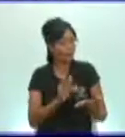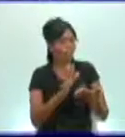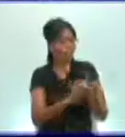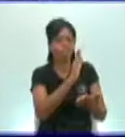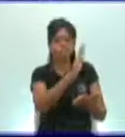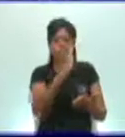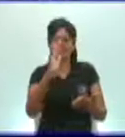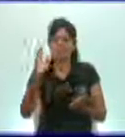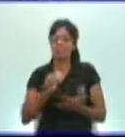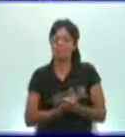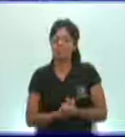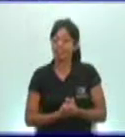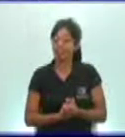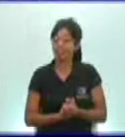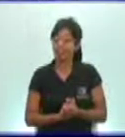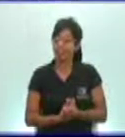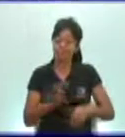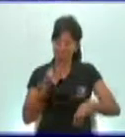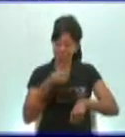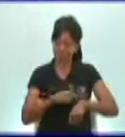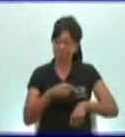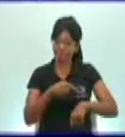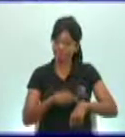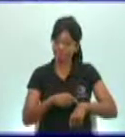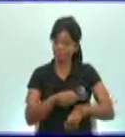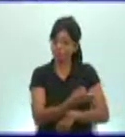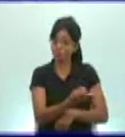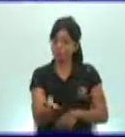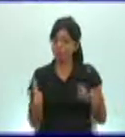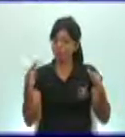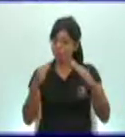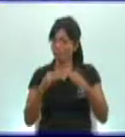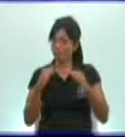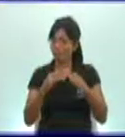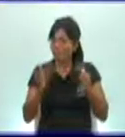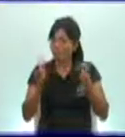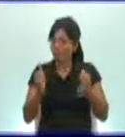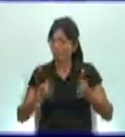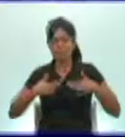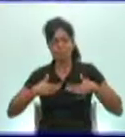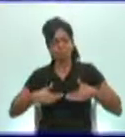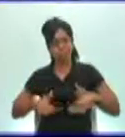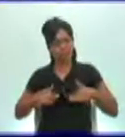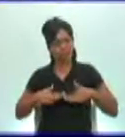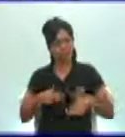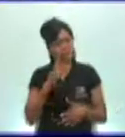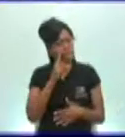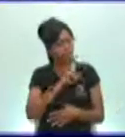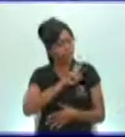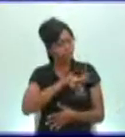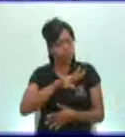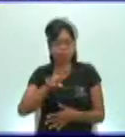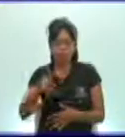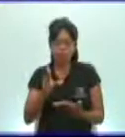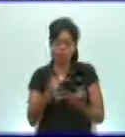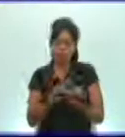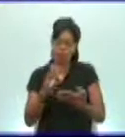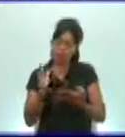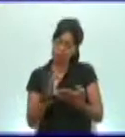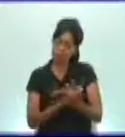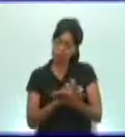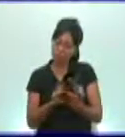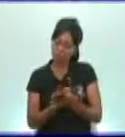este tiempo tranquilos en casa y ustedes pueden buscar, leer libros de